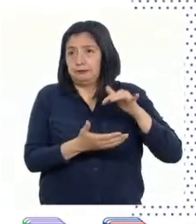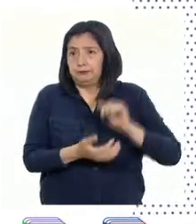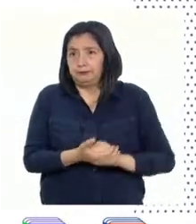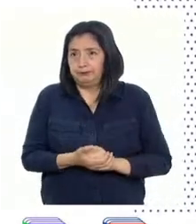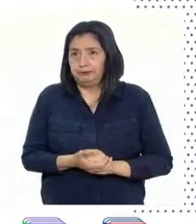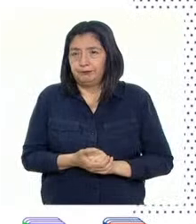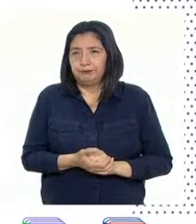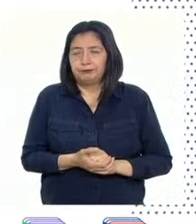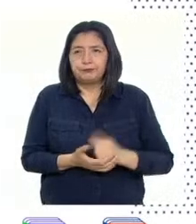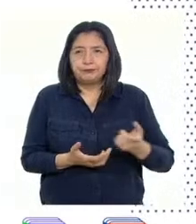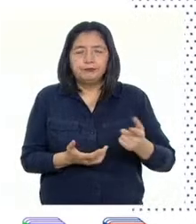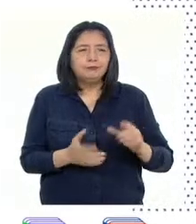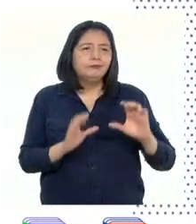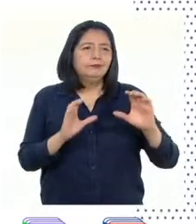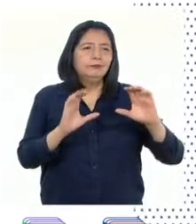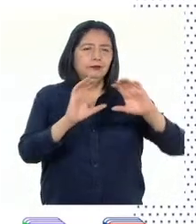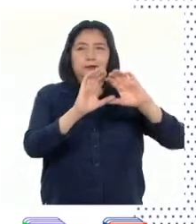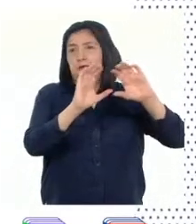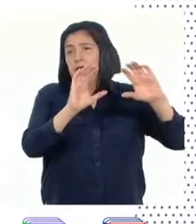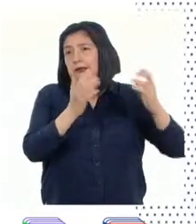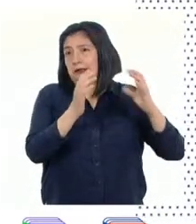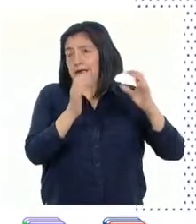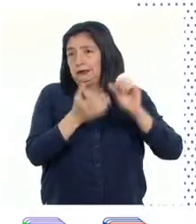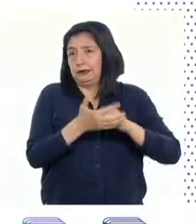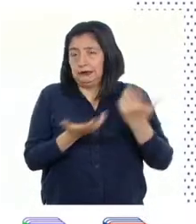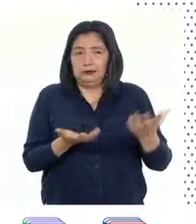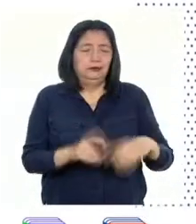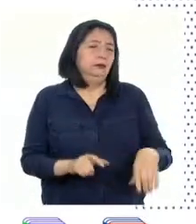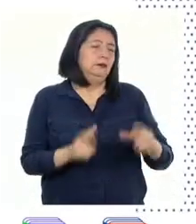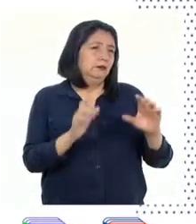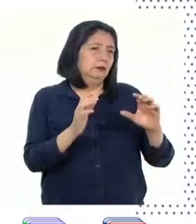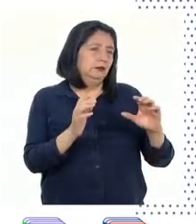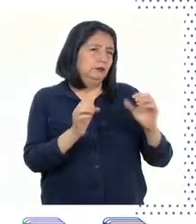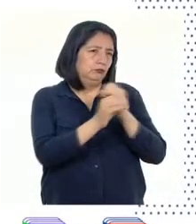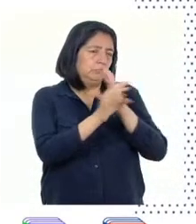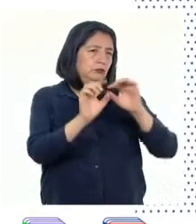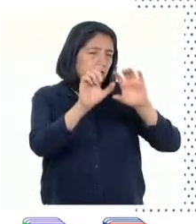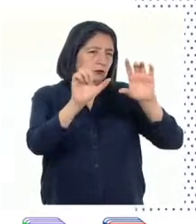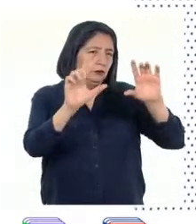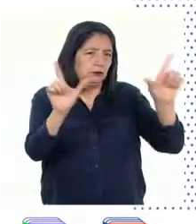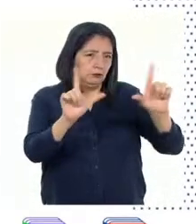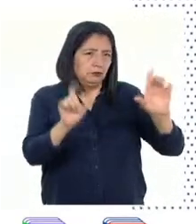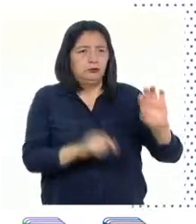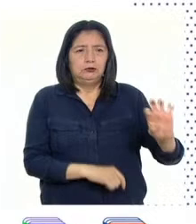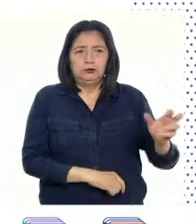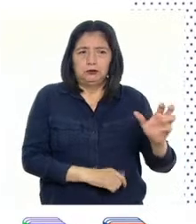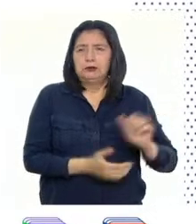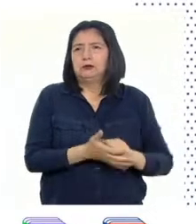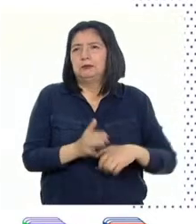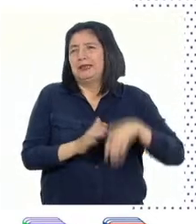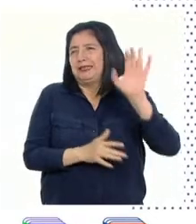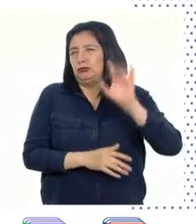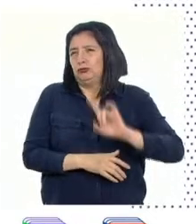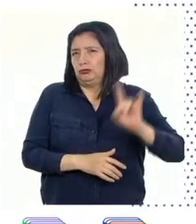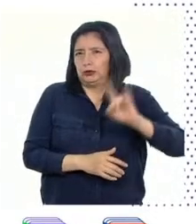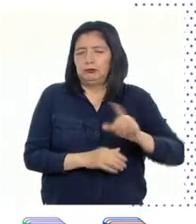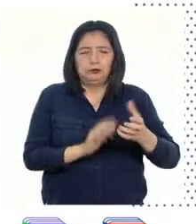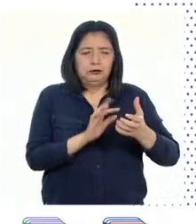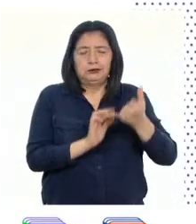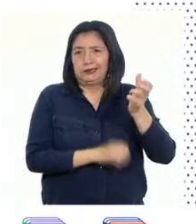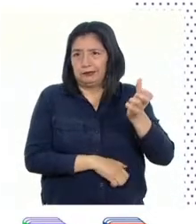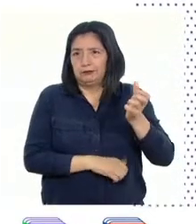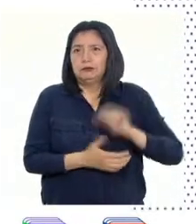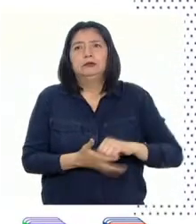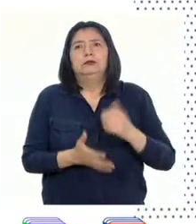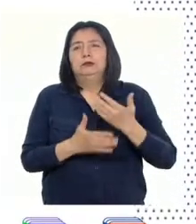estudiando con las clases virtuales por medios de televisión y por medios de radio. Más usábamos un teléfono, lo